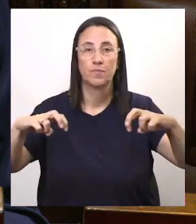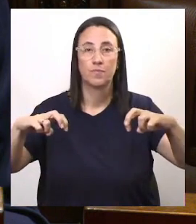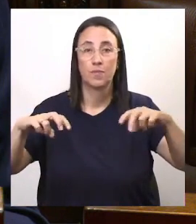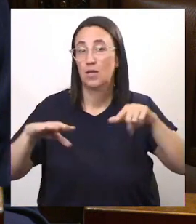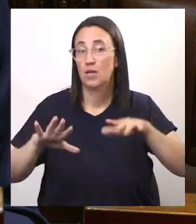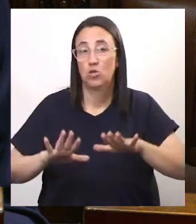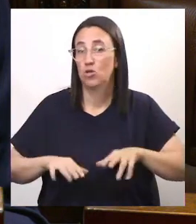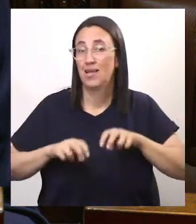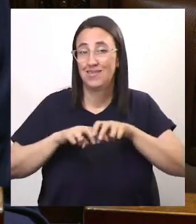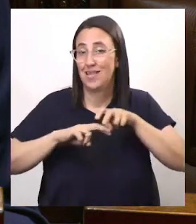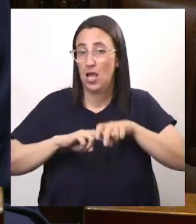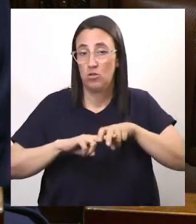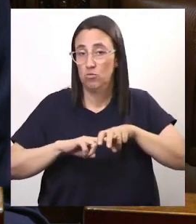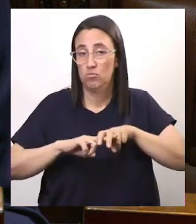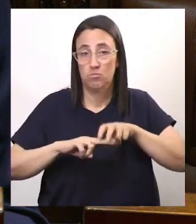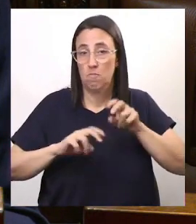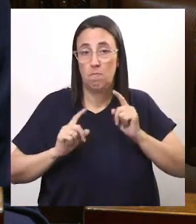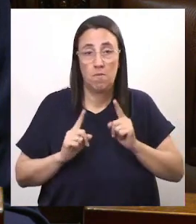asientos.